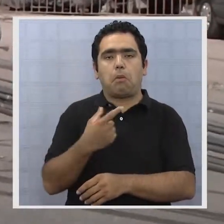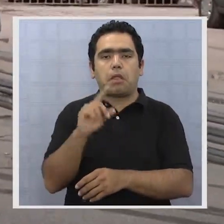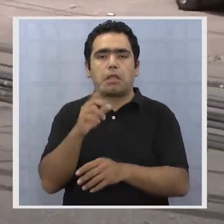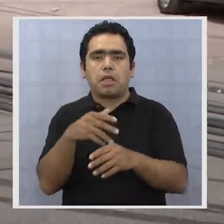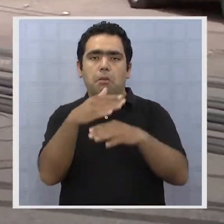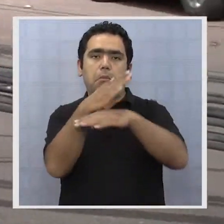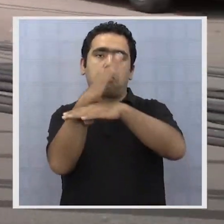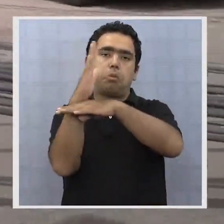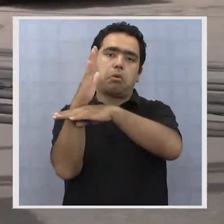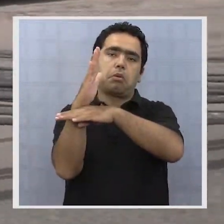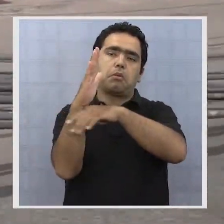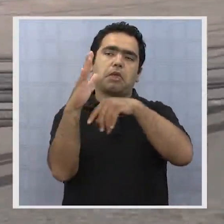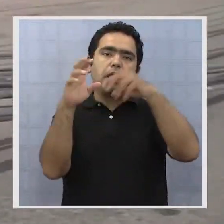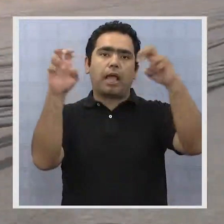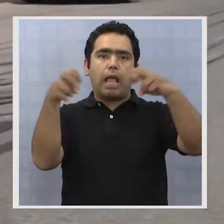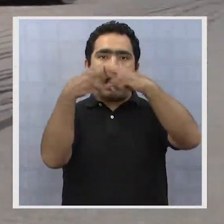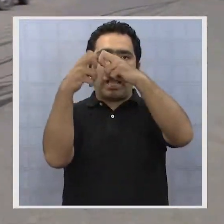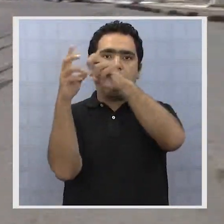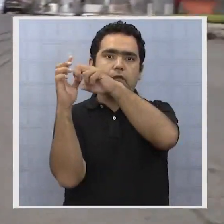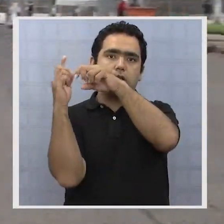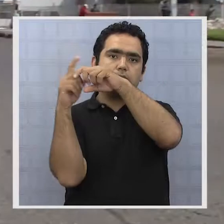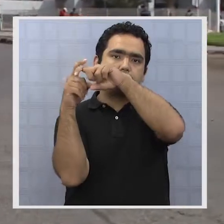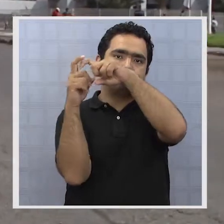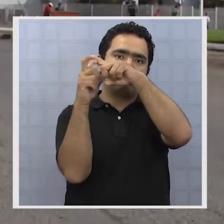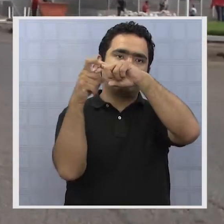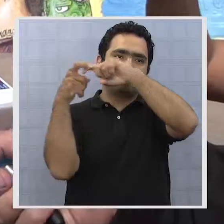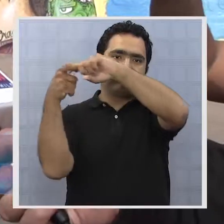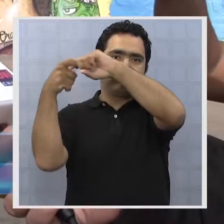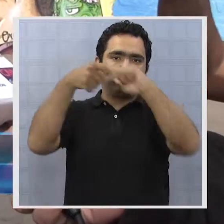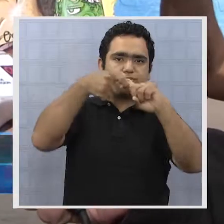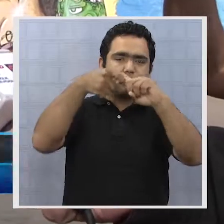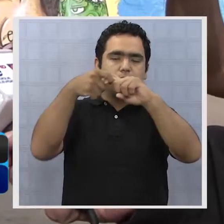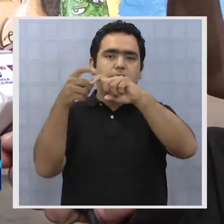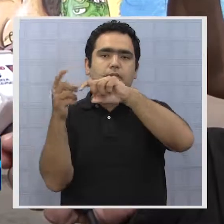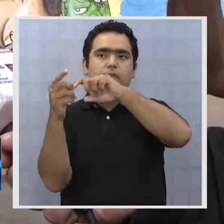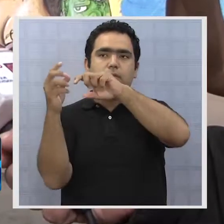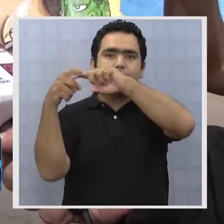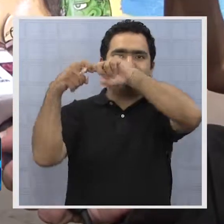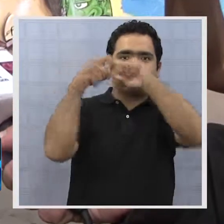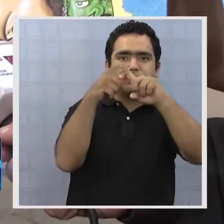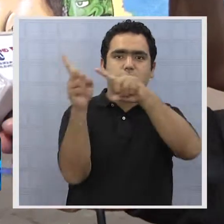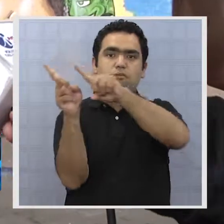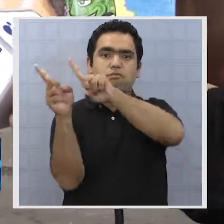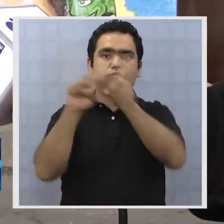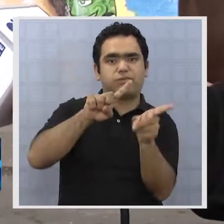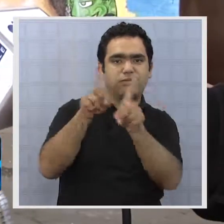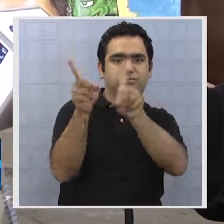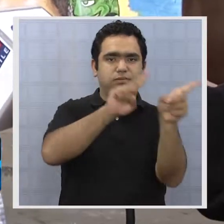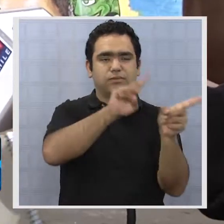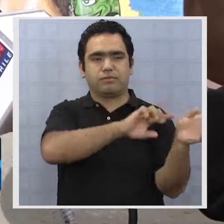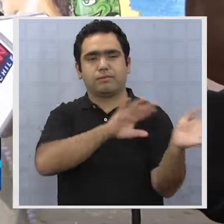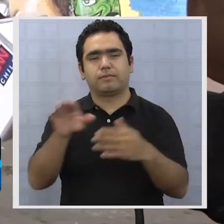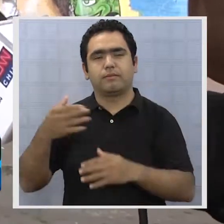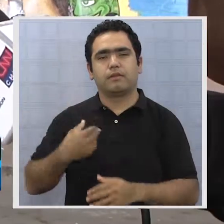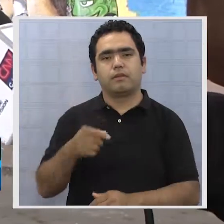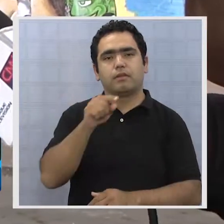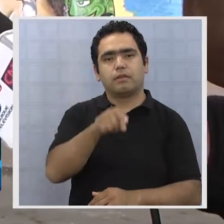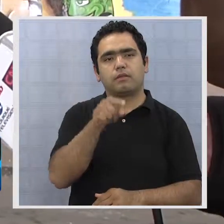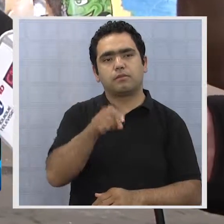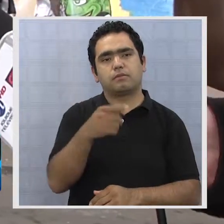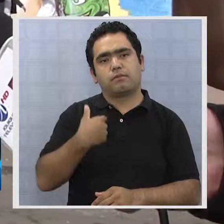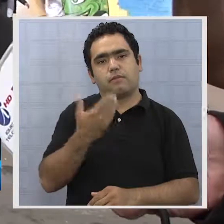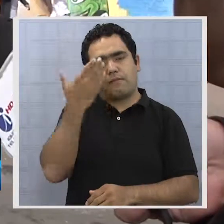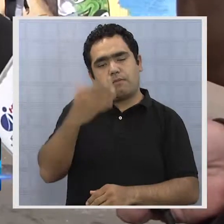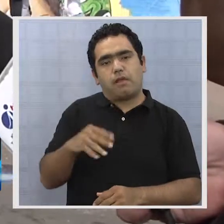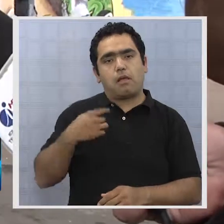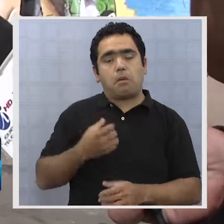arrastrar cables y éstos a la vez a tirar los postes al suelo y en el momento de votar el conductor no se dio cuenta y salió con la tolva hacia arriba fue